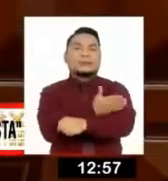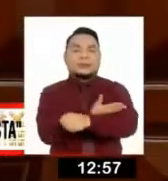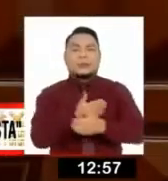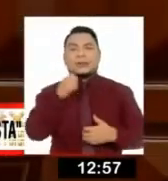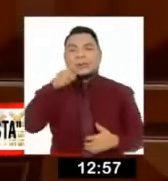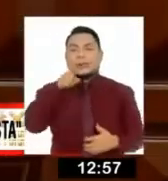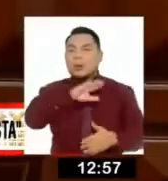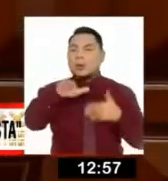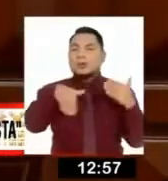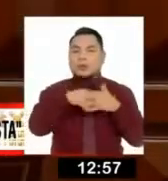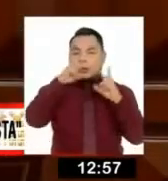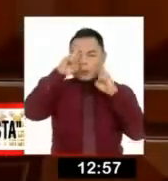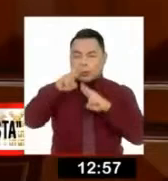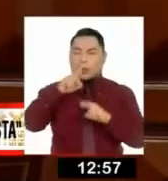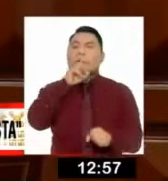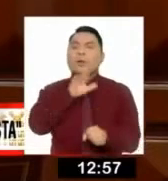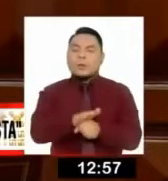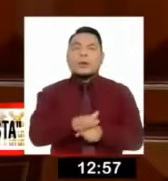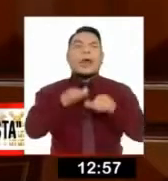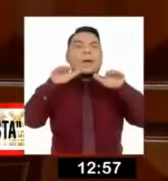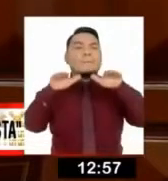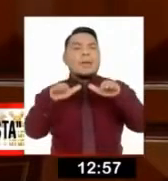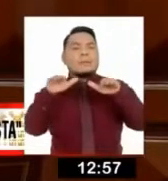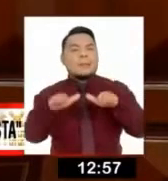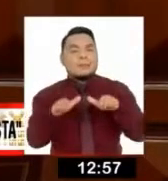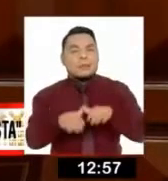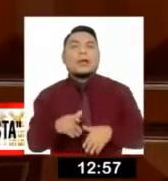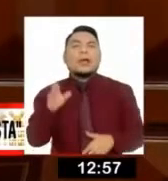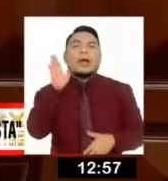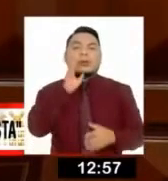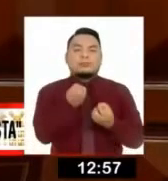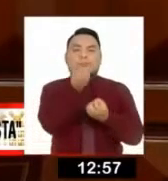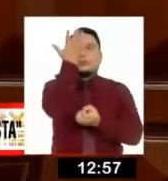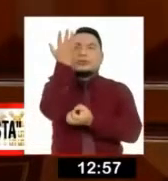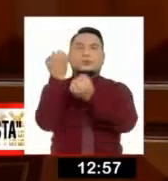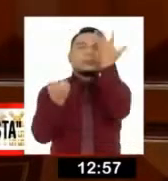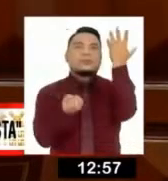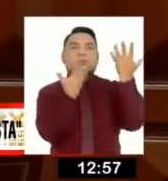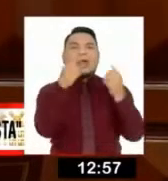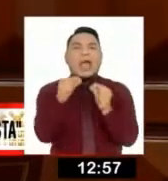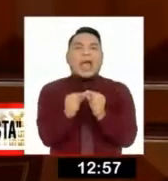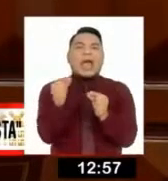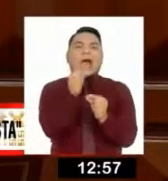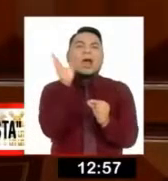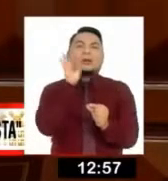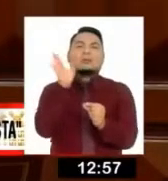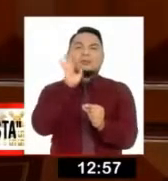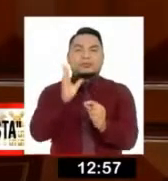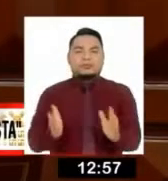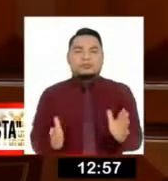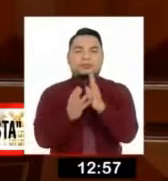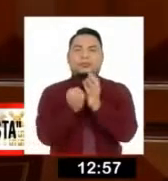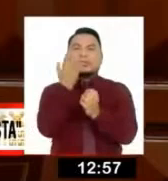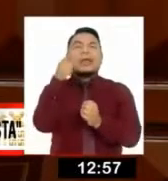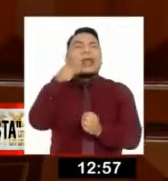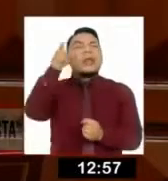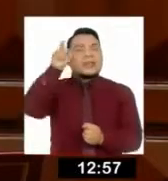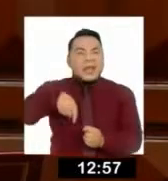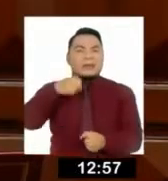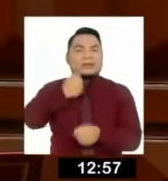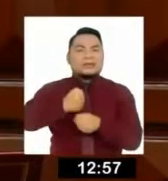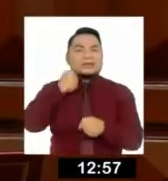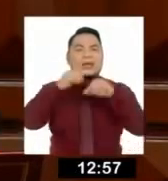seriamente en cumplir el compromiso de reducir las emisiones de gases de efecto invernadero del 30